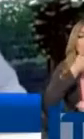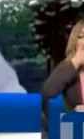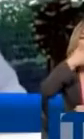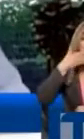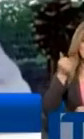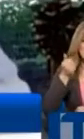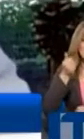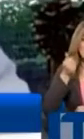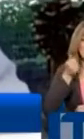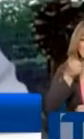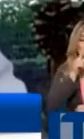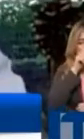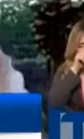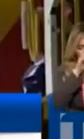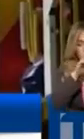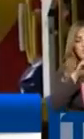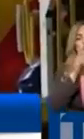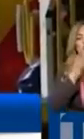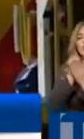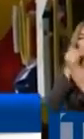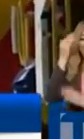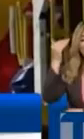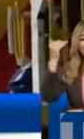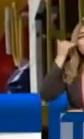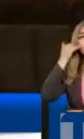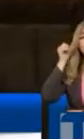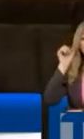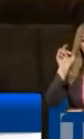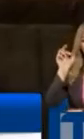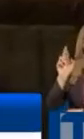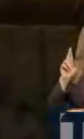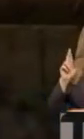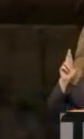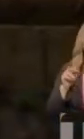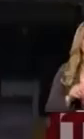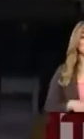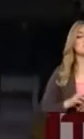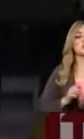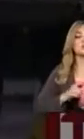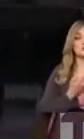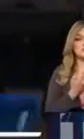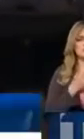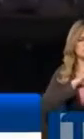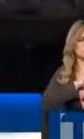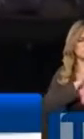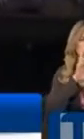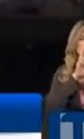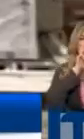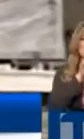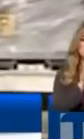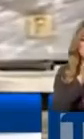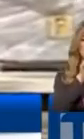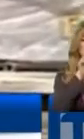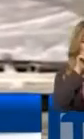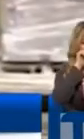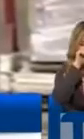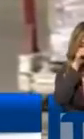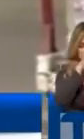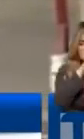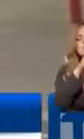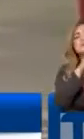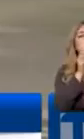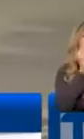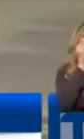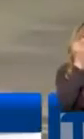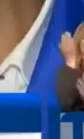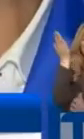pruebas PCR se adquirieron en Corea del Sur. Lo primero que nos sorprendió en la respuesta del municipio es que las pruebas PCR que